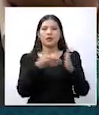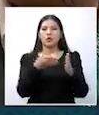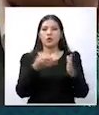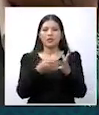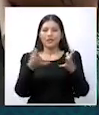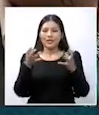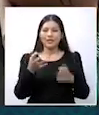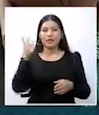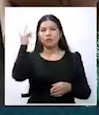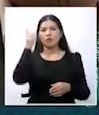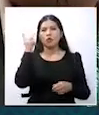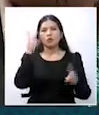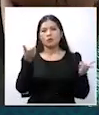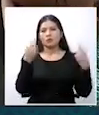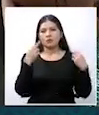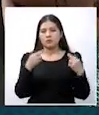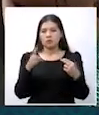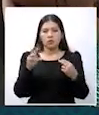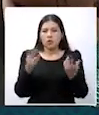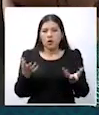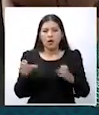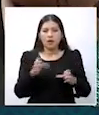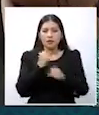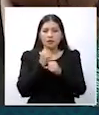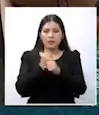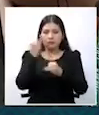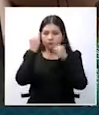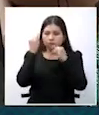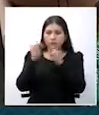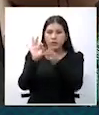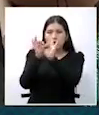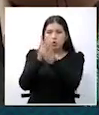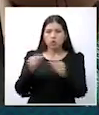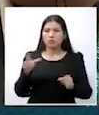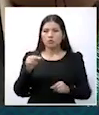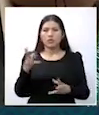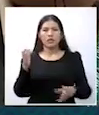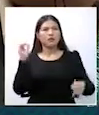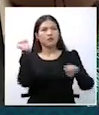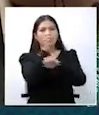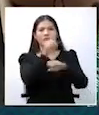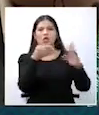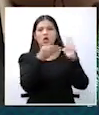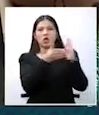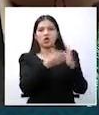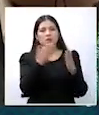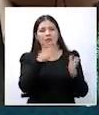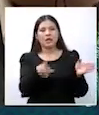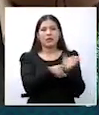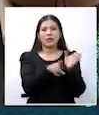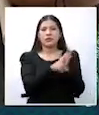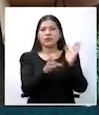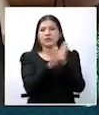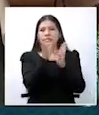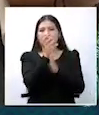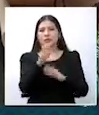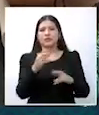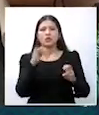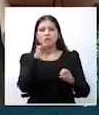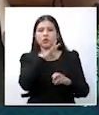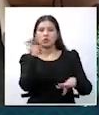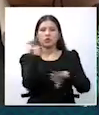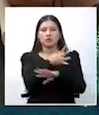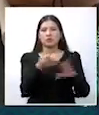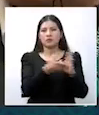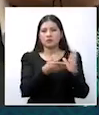acción política que buscar solución. Ellos están buscando embarrar y ensuciar nuestro proceso censal que requiere el pueblo